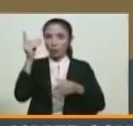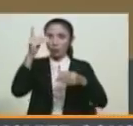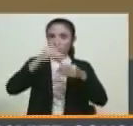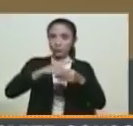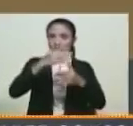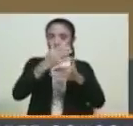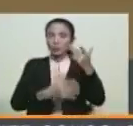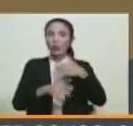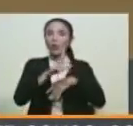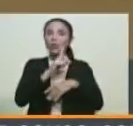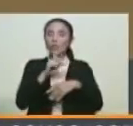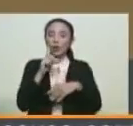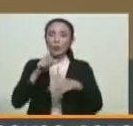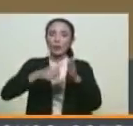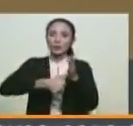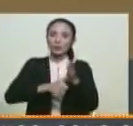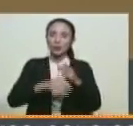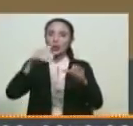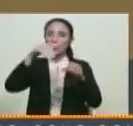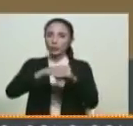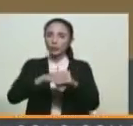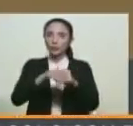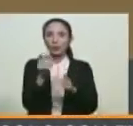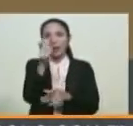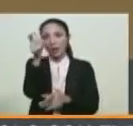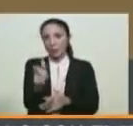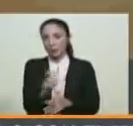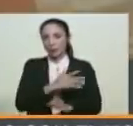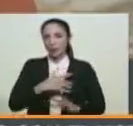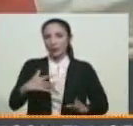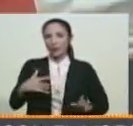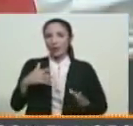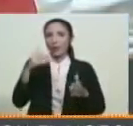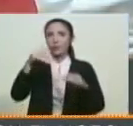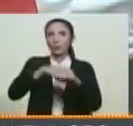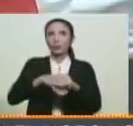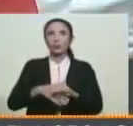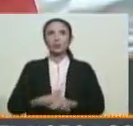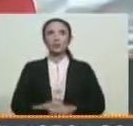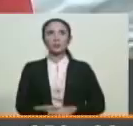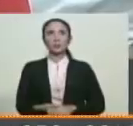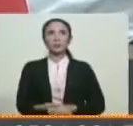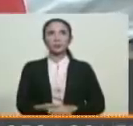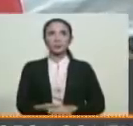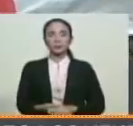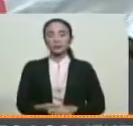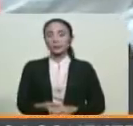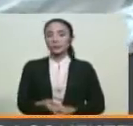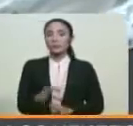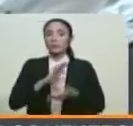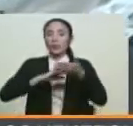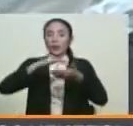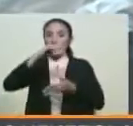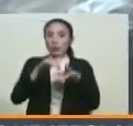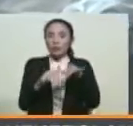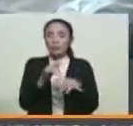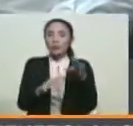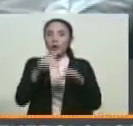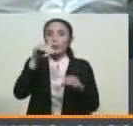el nombre, la cédula, el centro electoral de la persona que ustedes van a llevar a votar. La super maquinaria